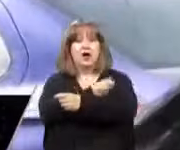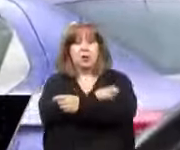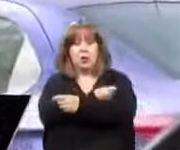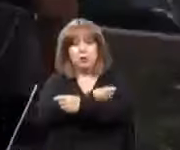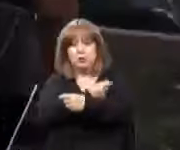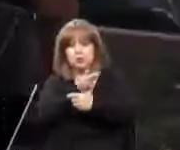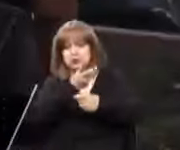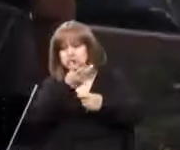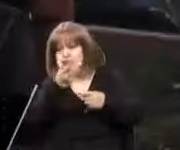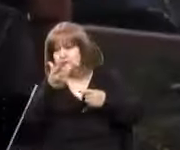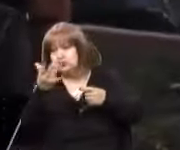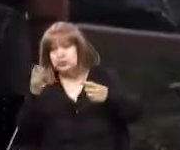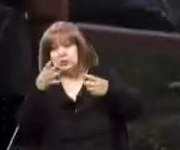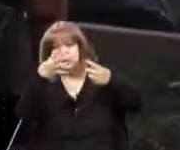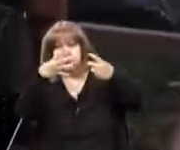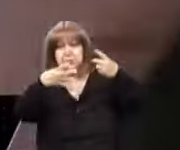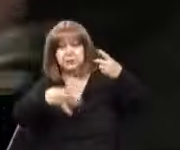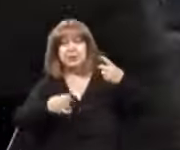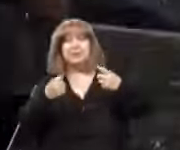palabra difícil, pero significa que hemos